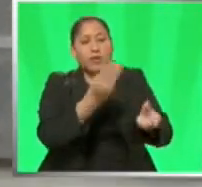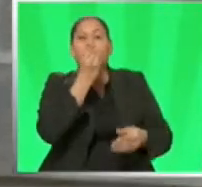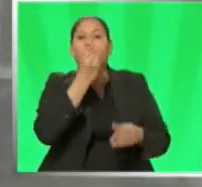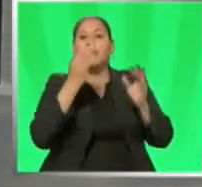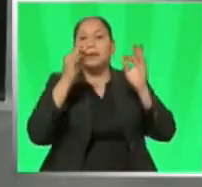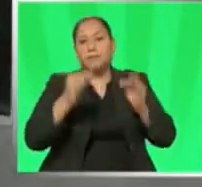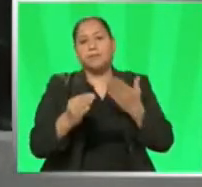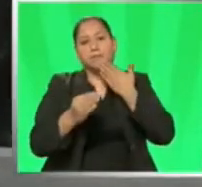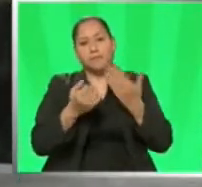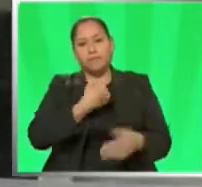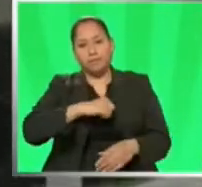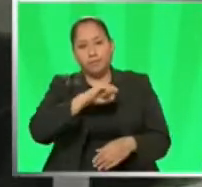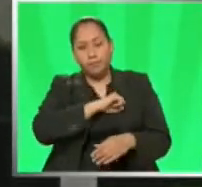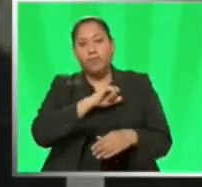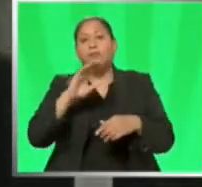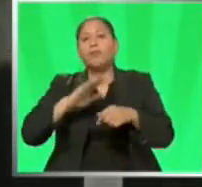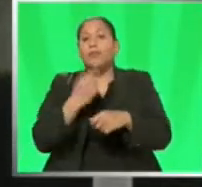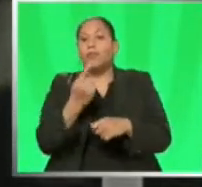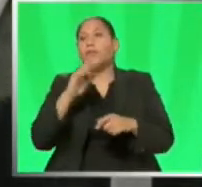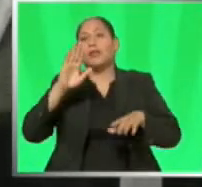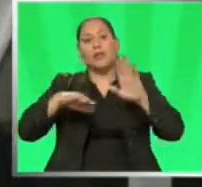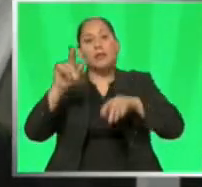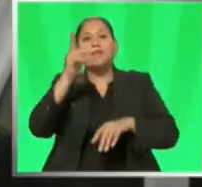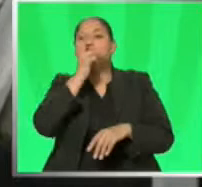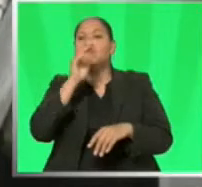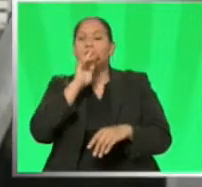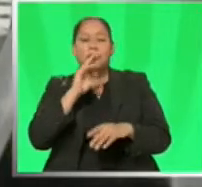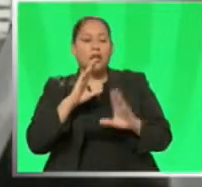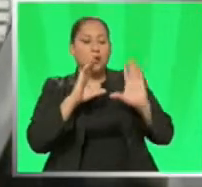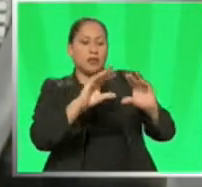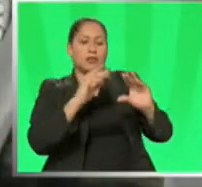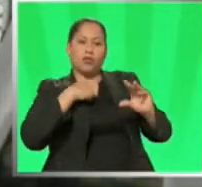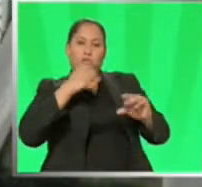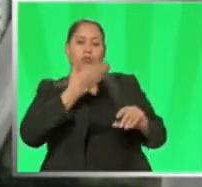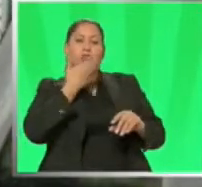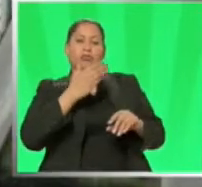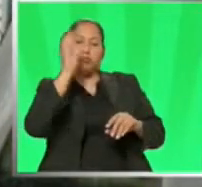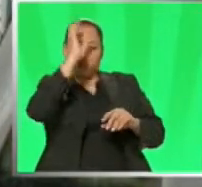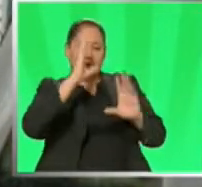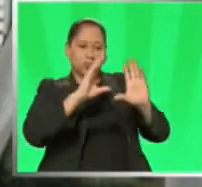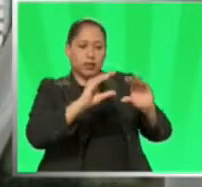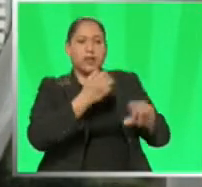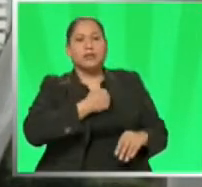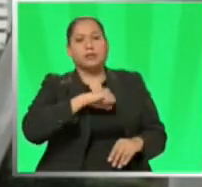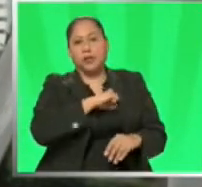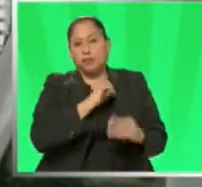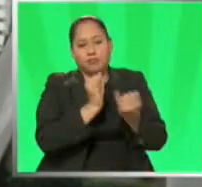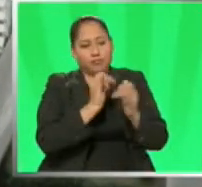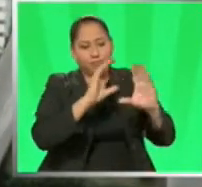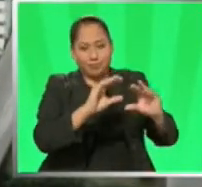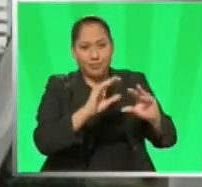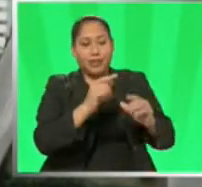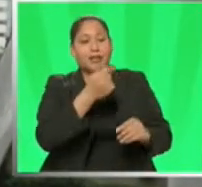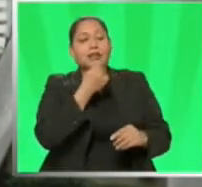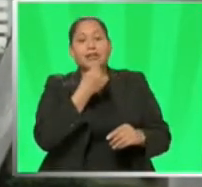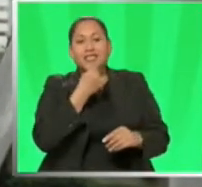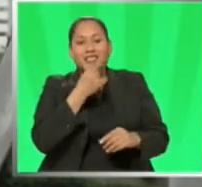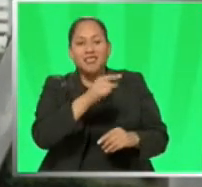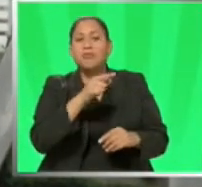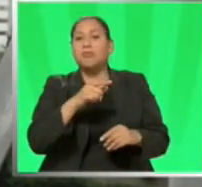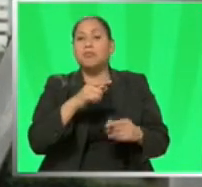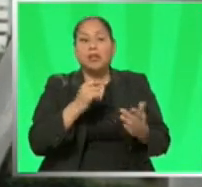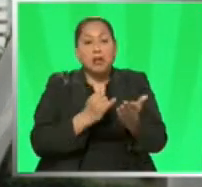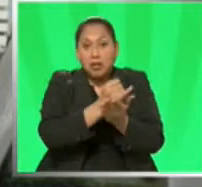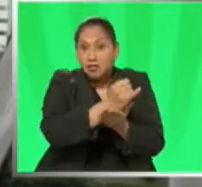niños, porque a final de cuentas son los que ellos inculcan los hábitos saludables. Entonces, los niños no tienen